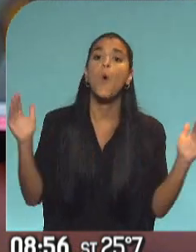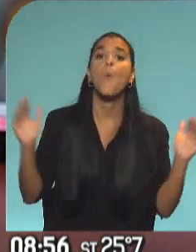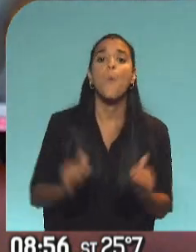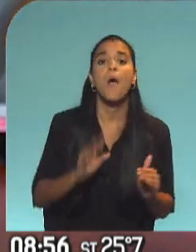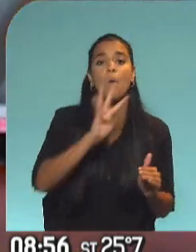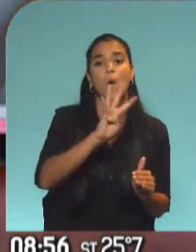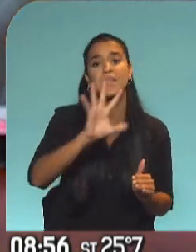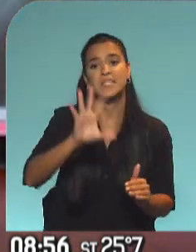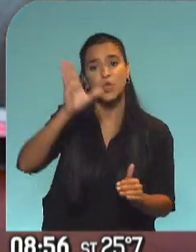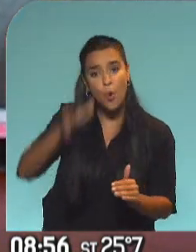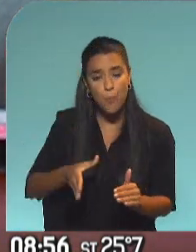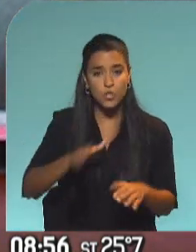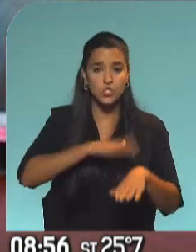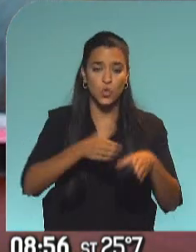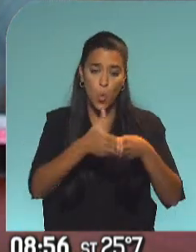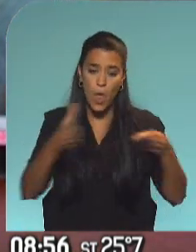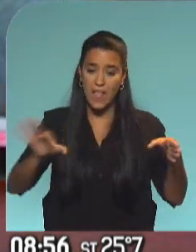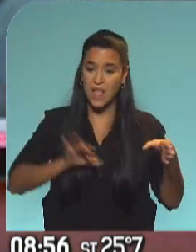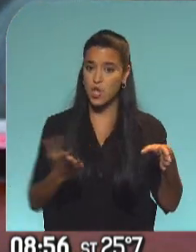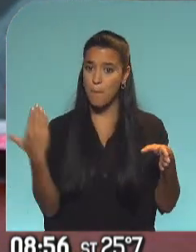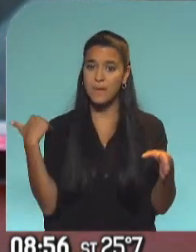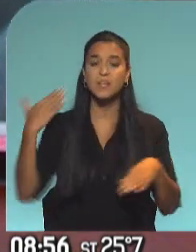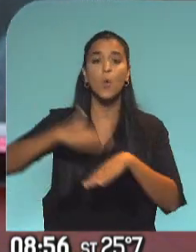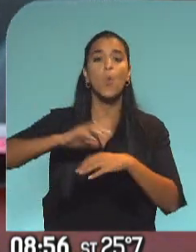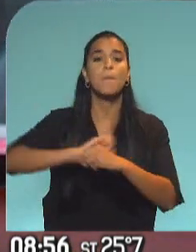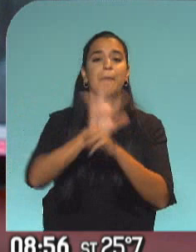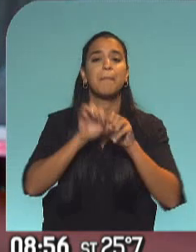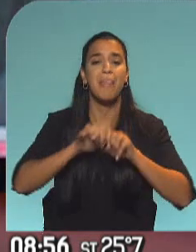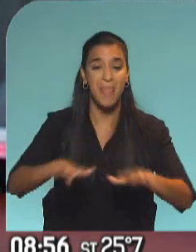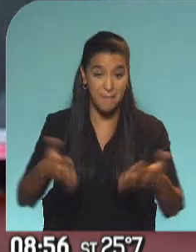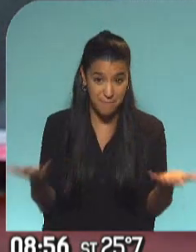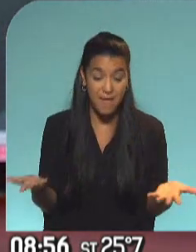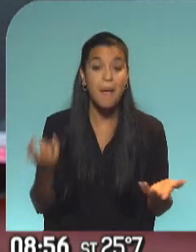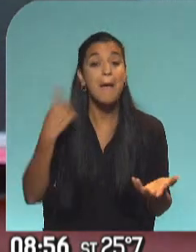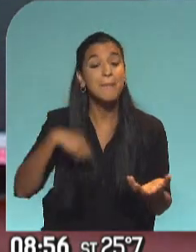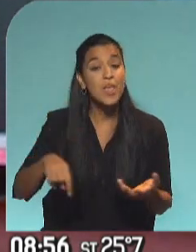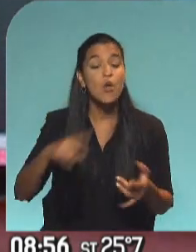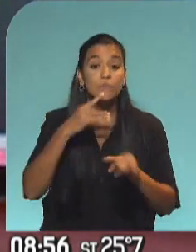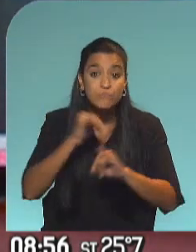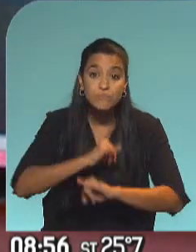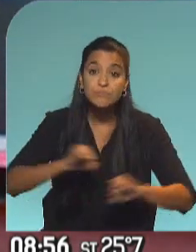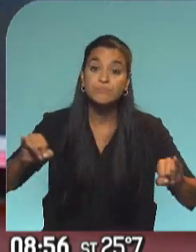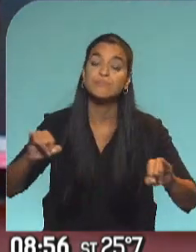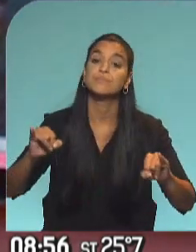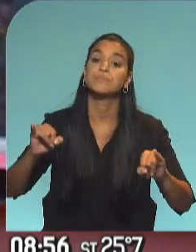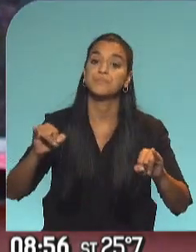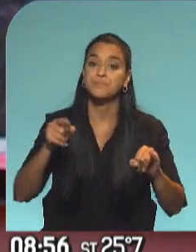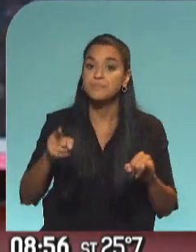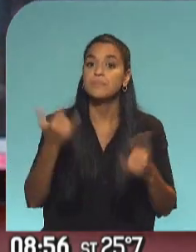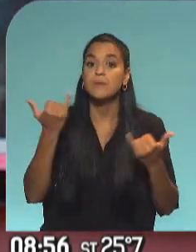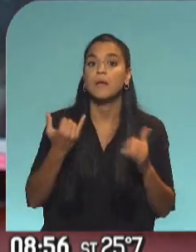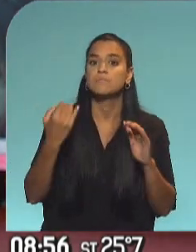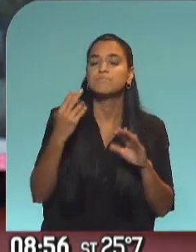45 por ciento durante el año pasado debido a la pandemia sin embargo advierten mantener todas las